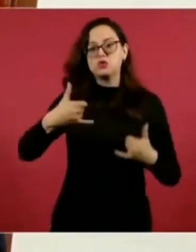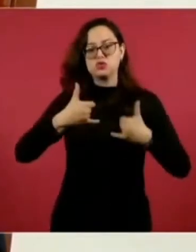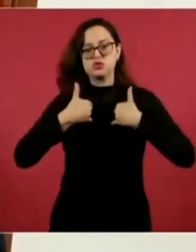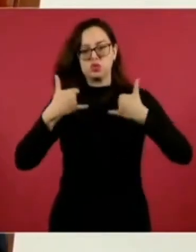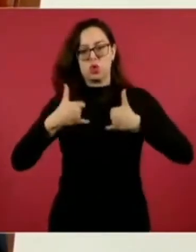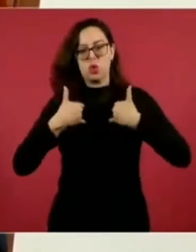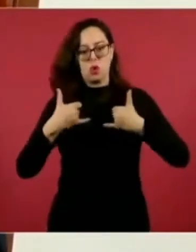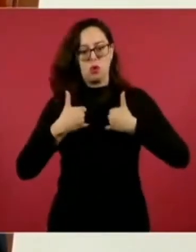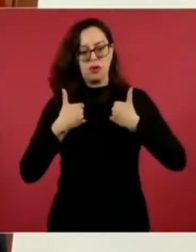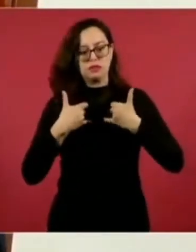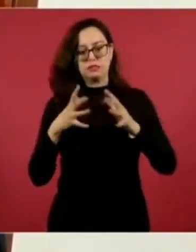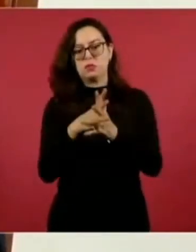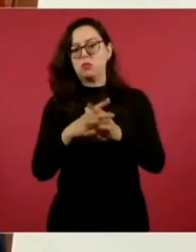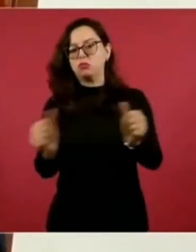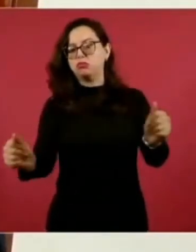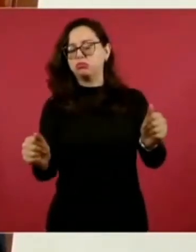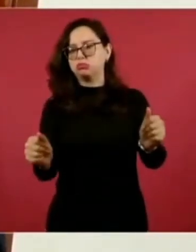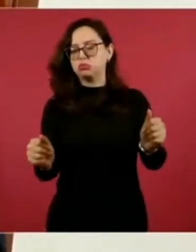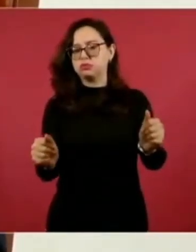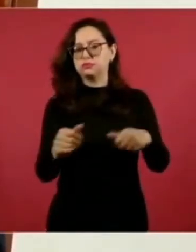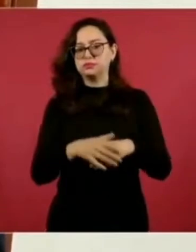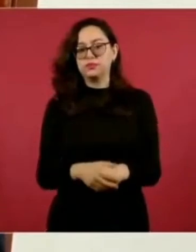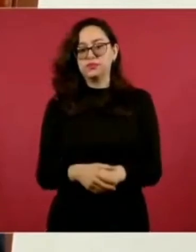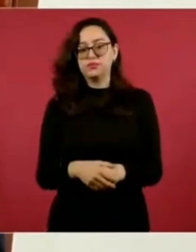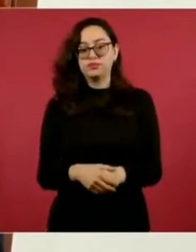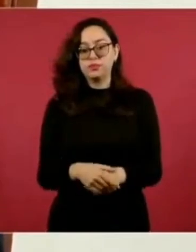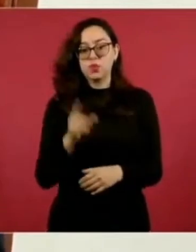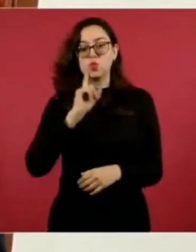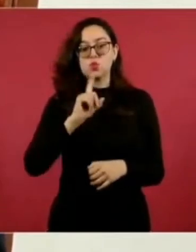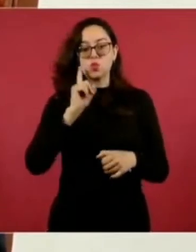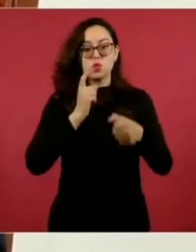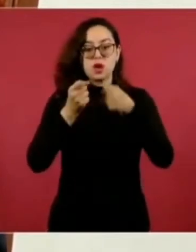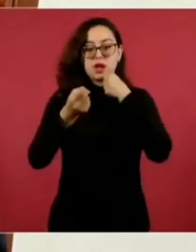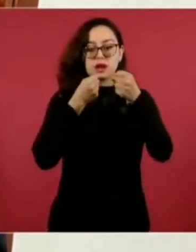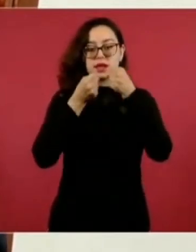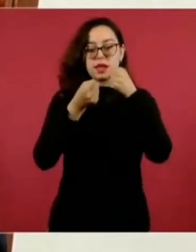Una periodista, Anabel Hernández,